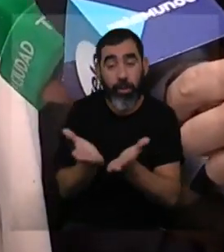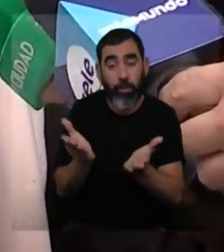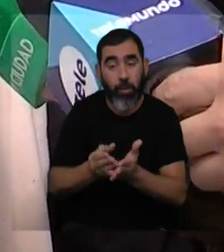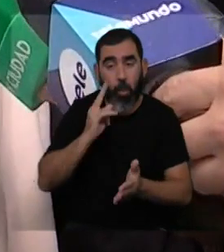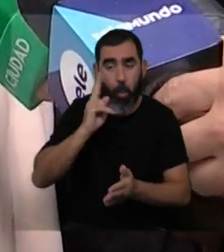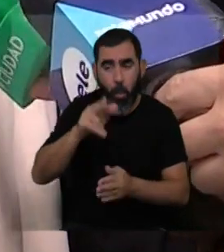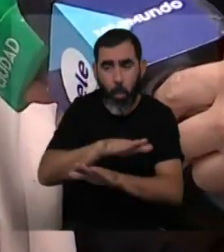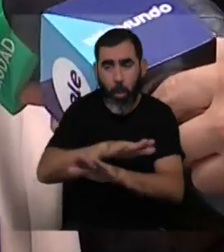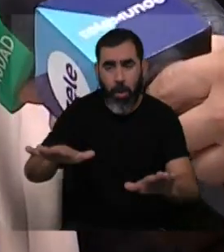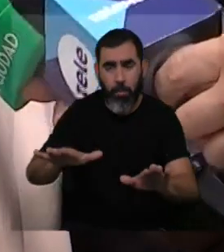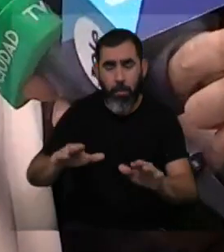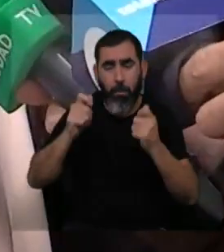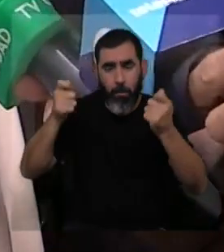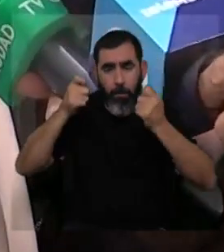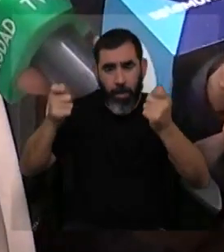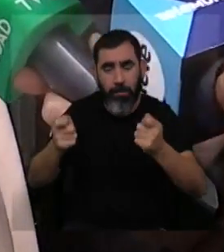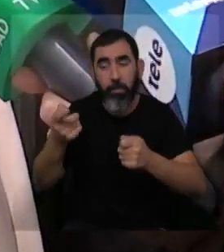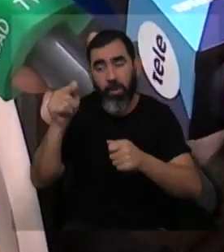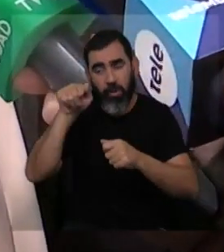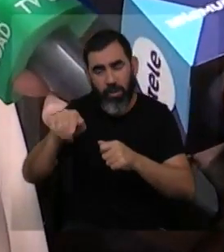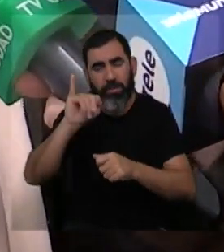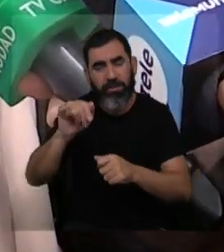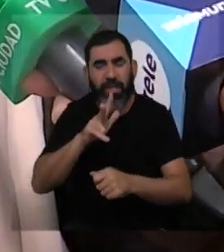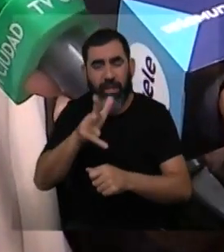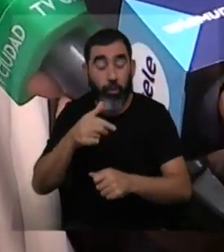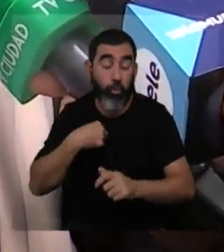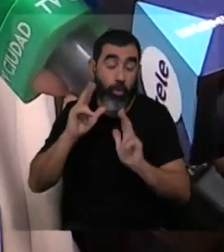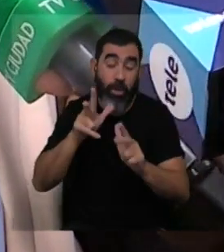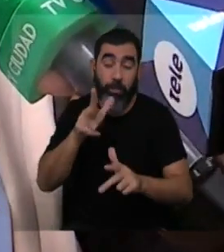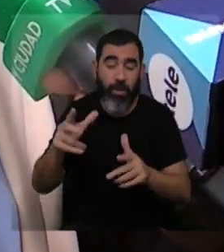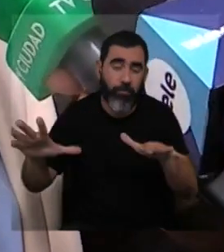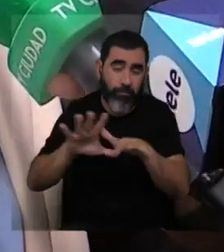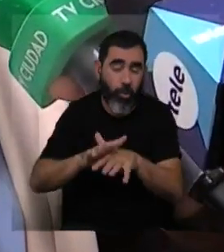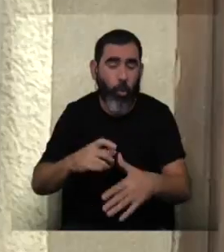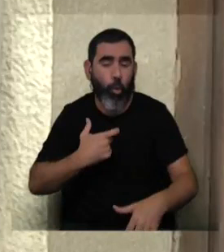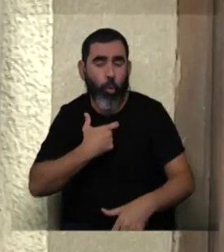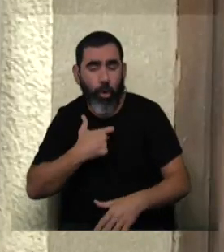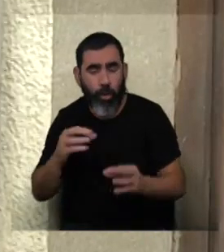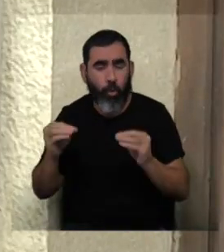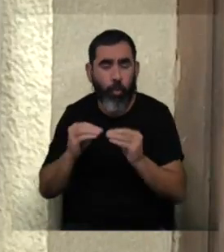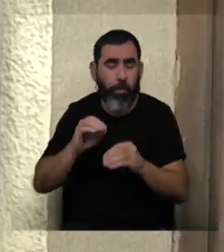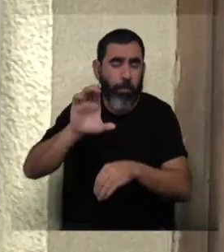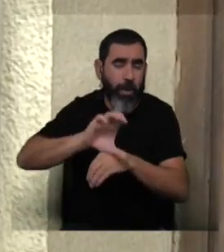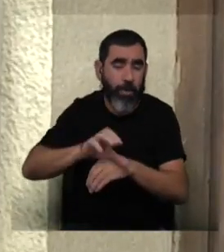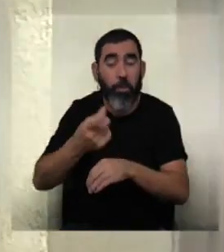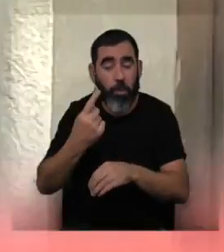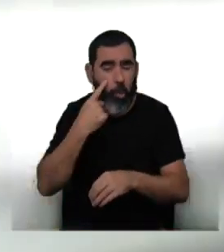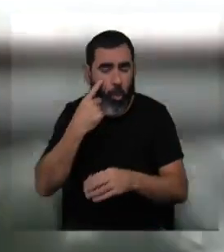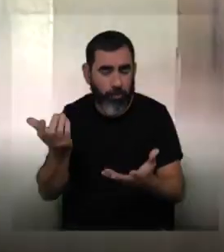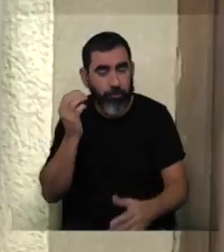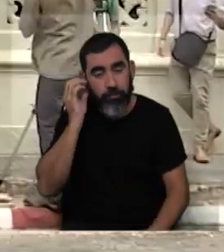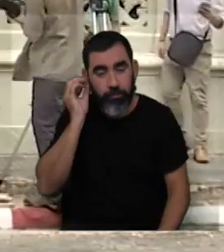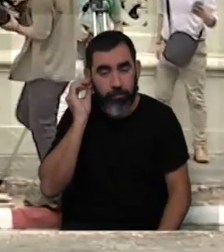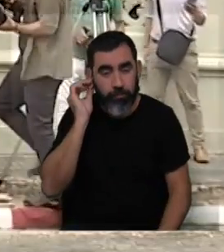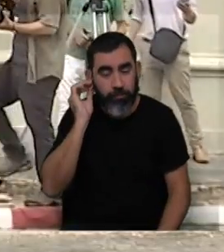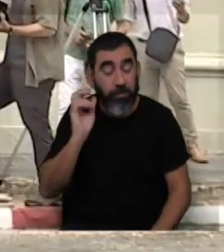nunca más tuve una militancia. Pero él tiene varios hijos, yo también, coincidieron en el colegio, fueron compañeros de clase, por eso nos conocemos. En las